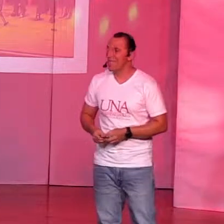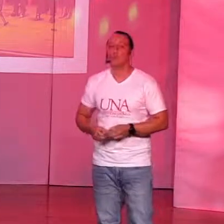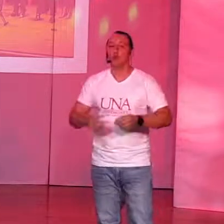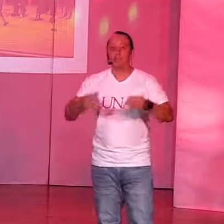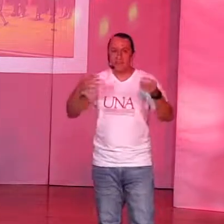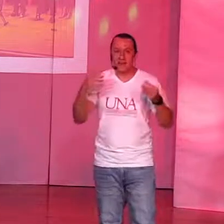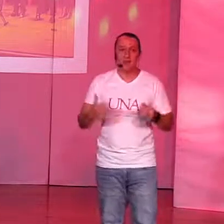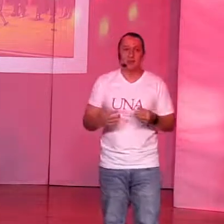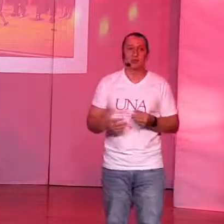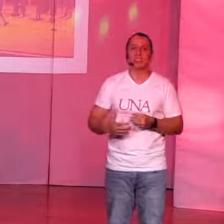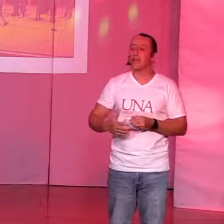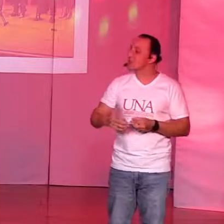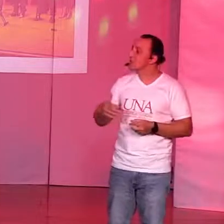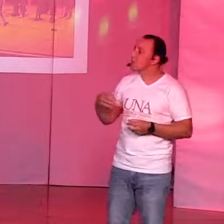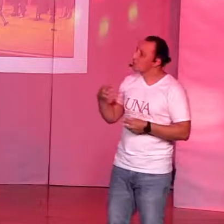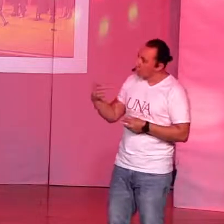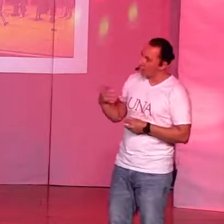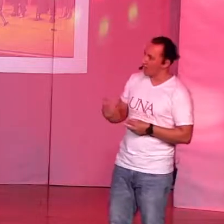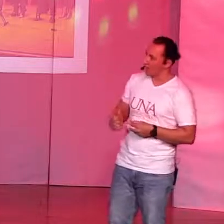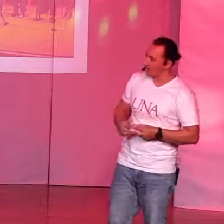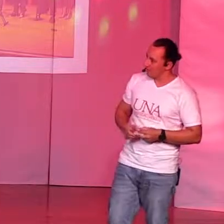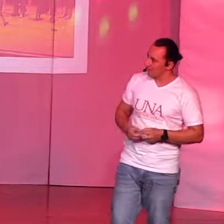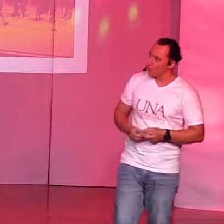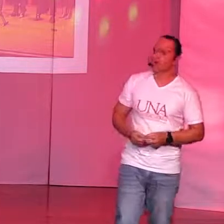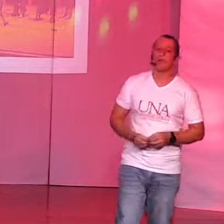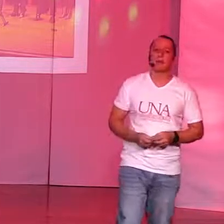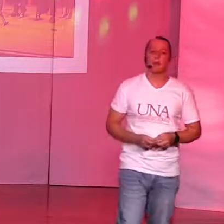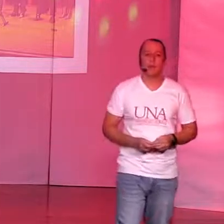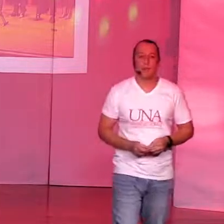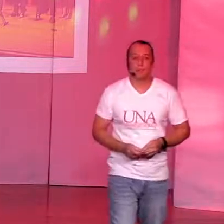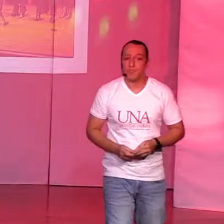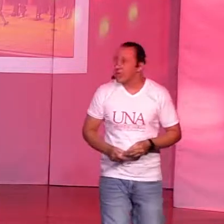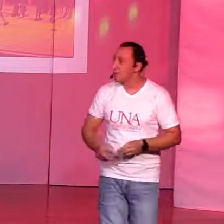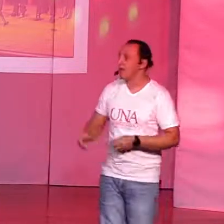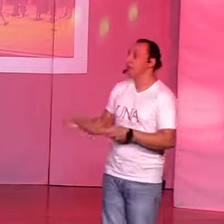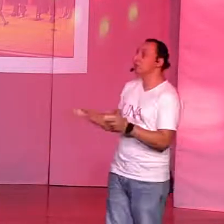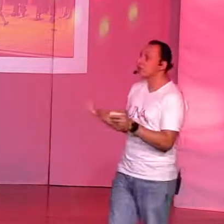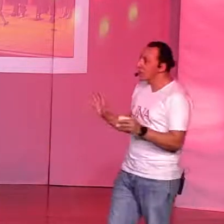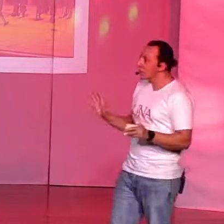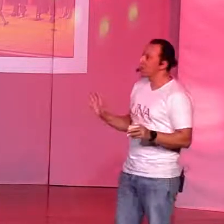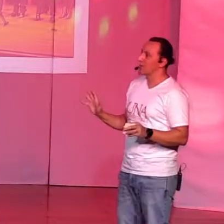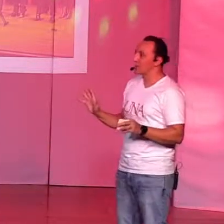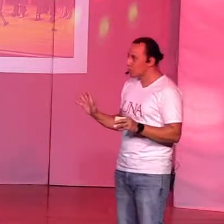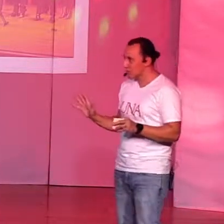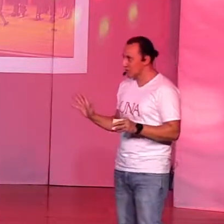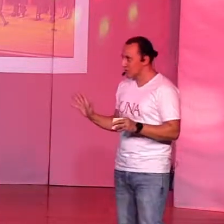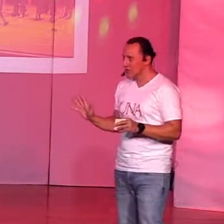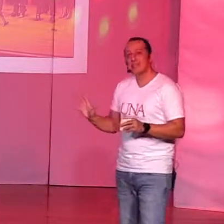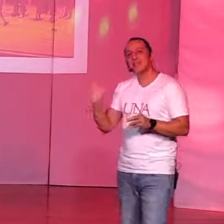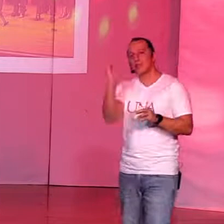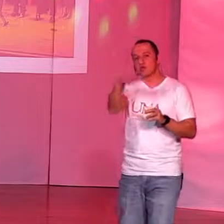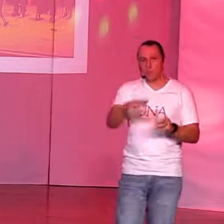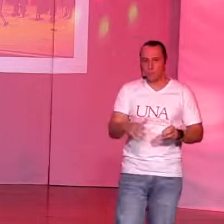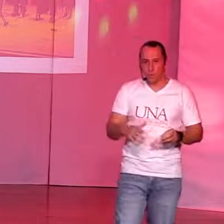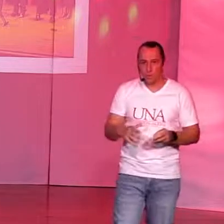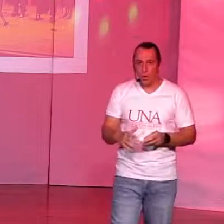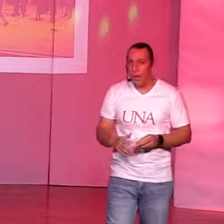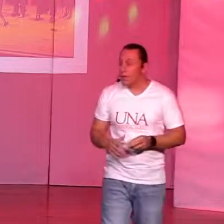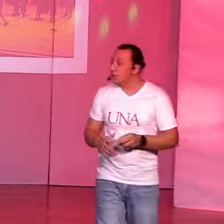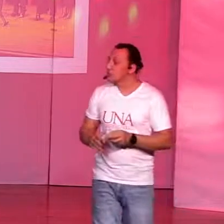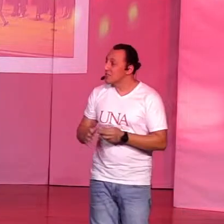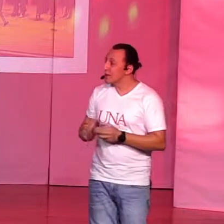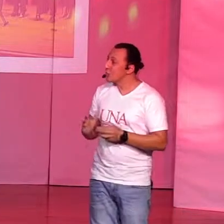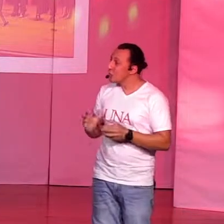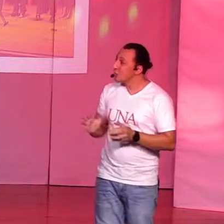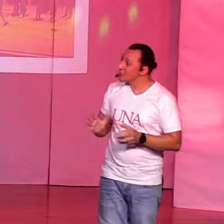Ajá. Ok, y dentro de ese reglamento está el artículo 9. ¿Qué dice? Ok, muy bien. Vea, no quiero que pierda cursos, ni ellos tampoco.